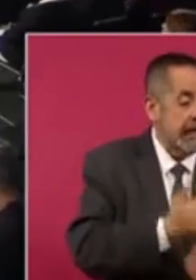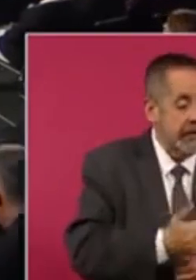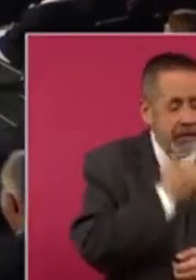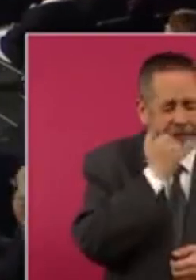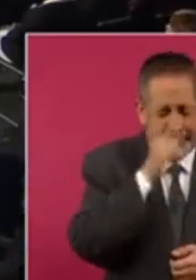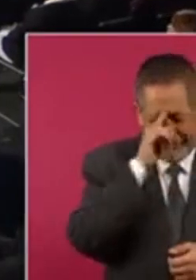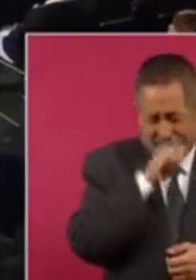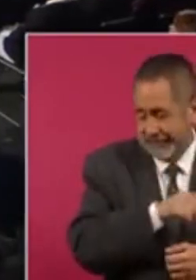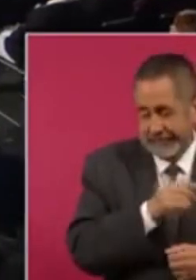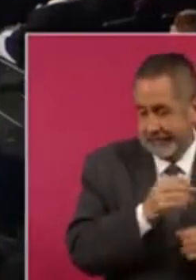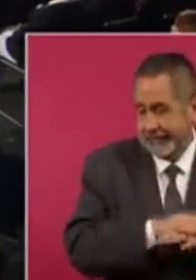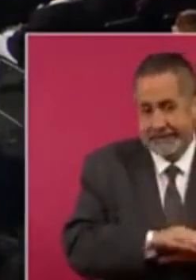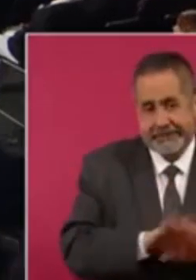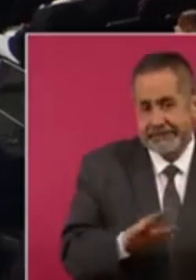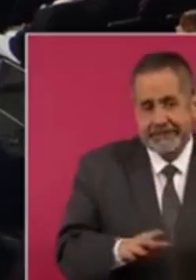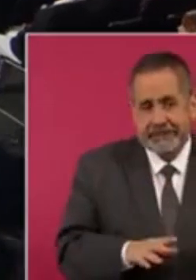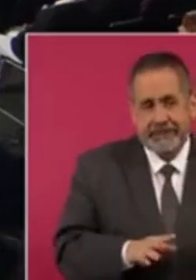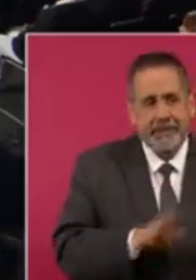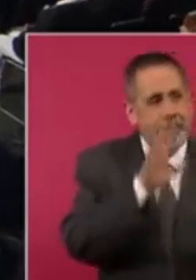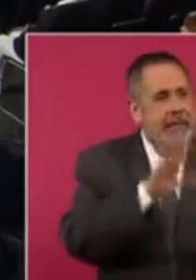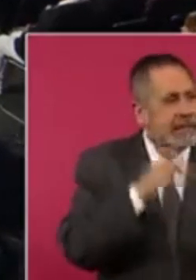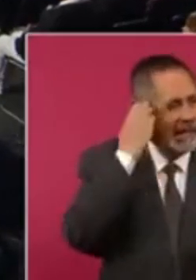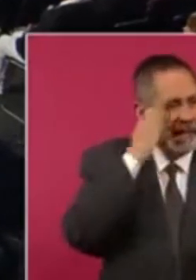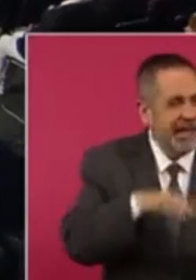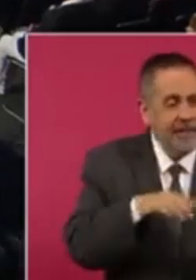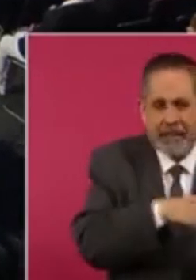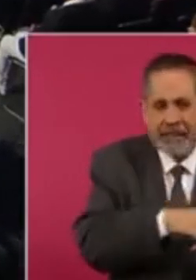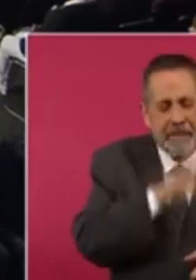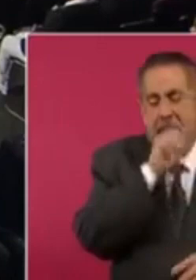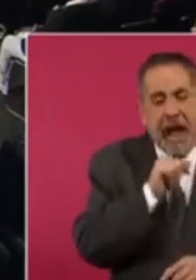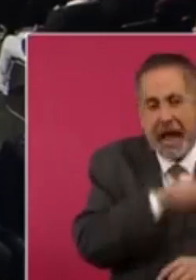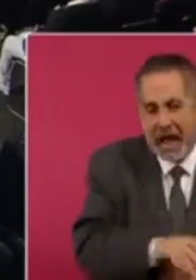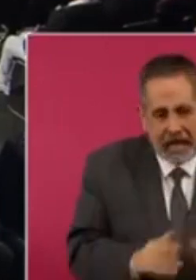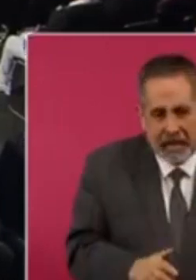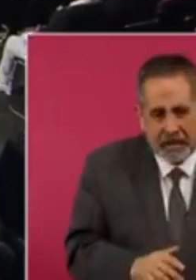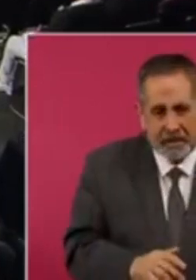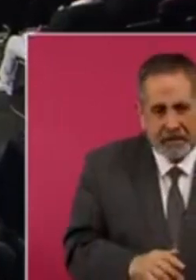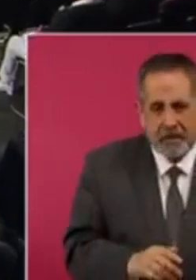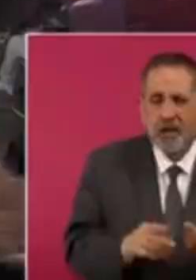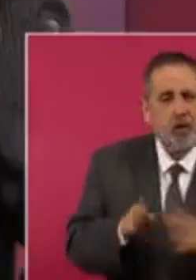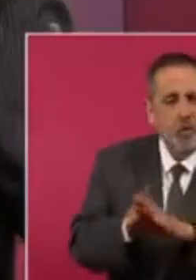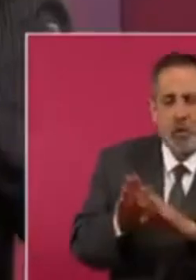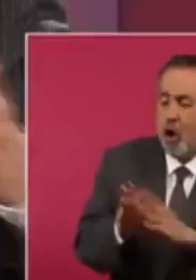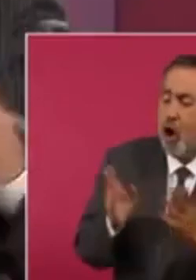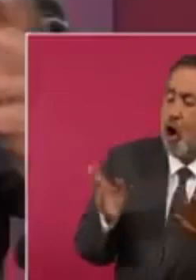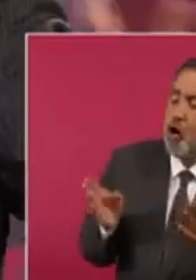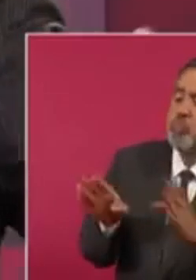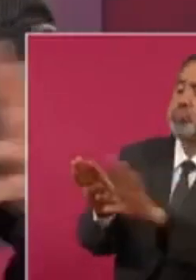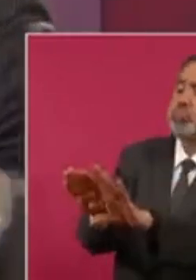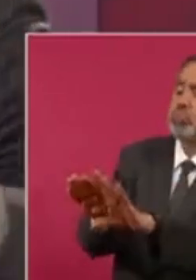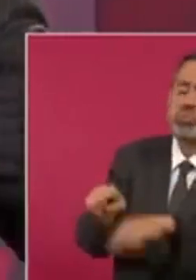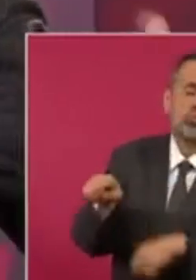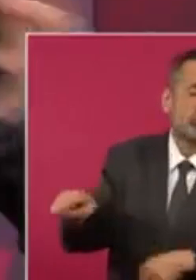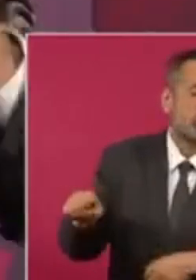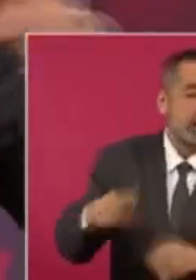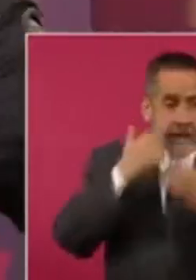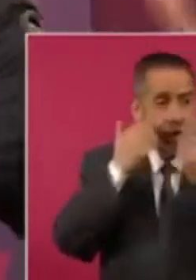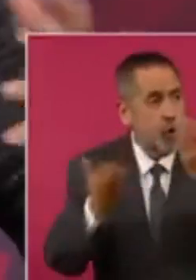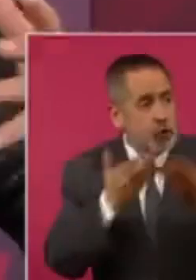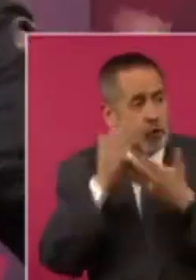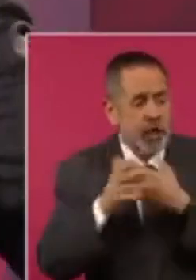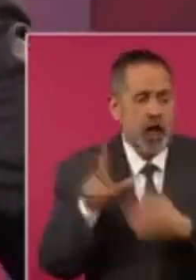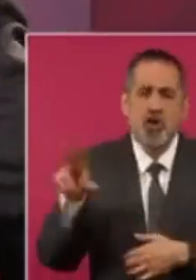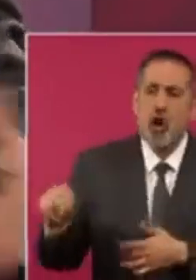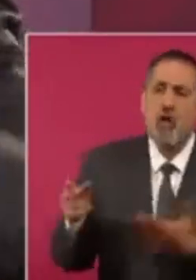Hay que ser honestos no fue una idea de los presidentes mexicanos ni de los políticos mexicanos no Esto fue la recuperación de